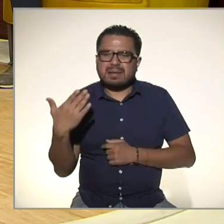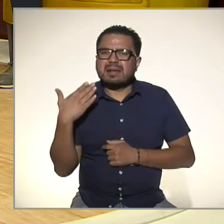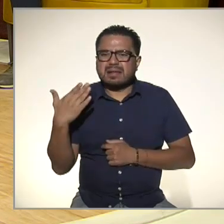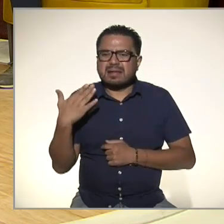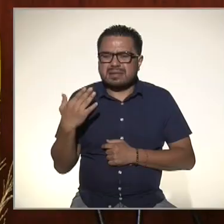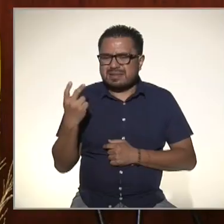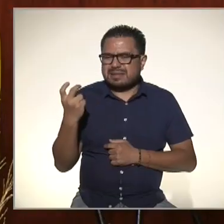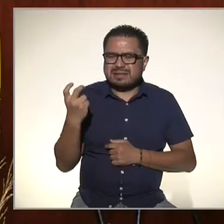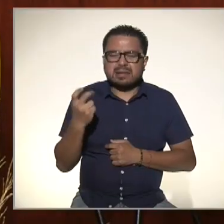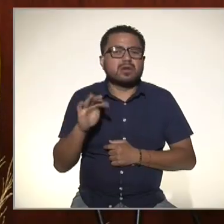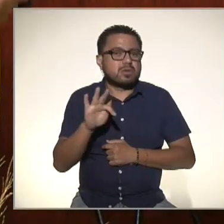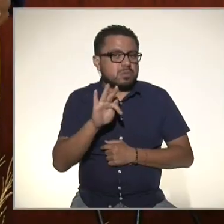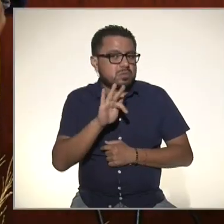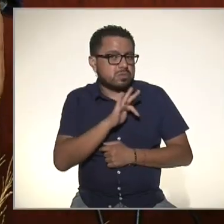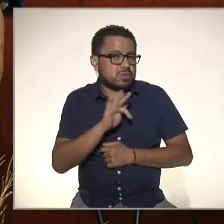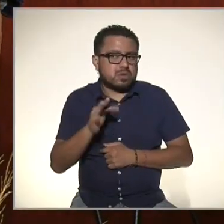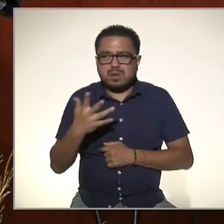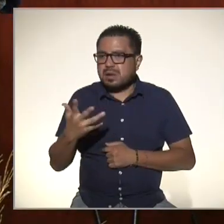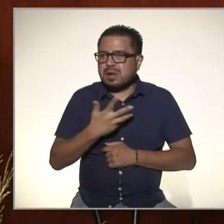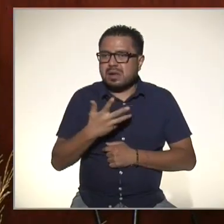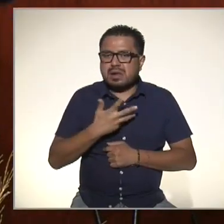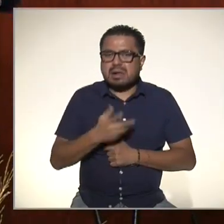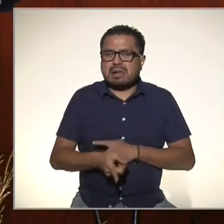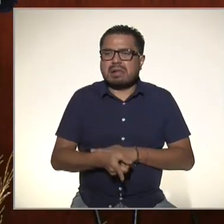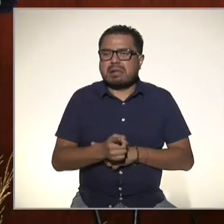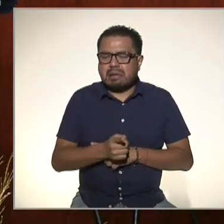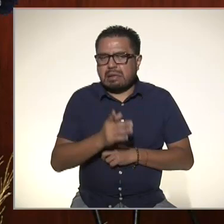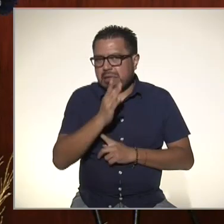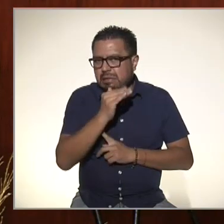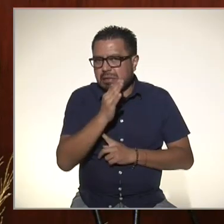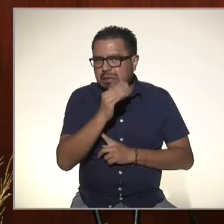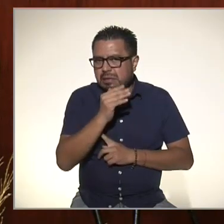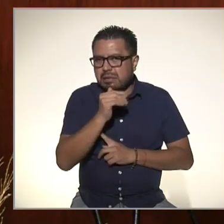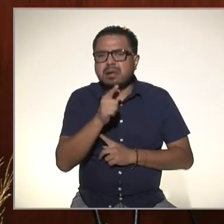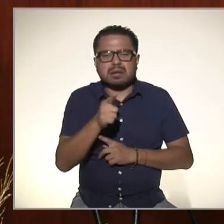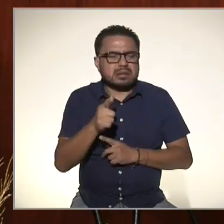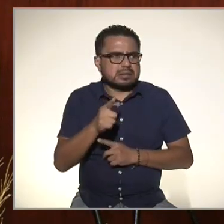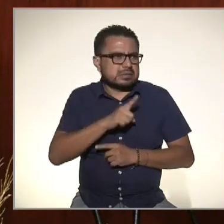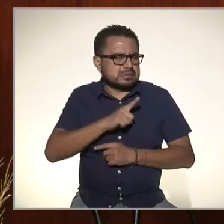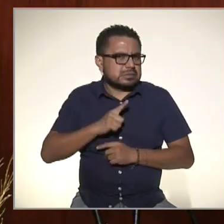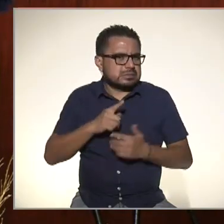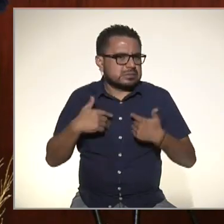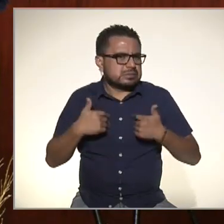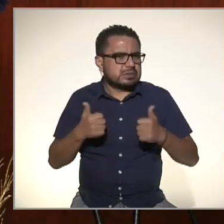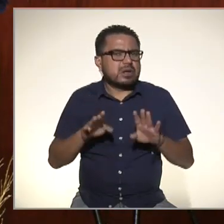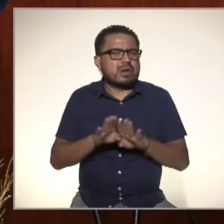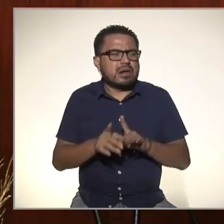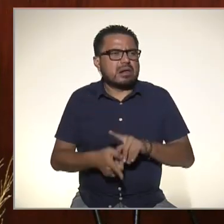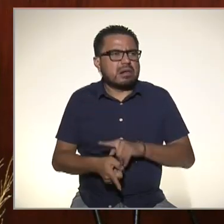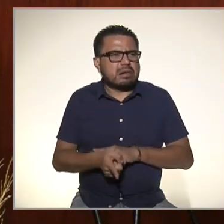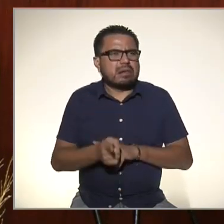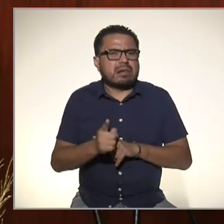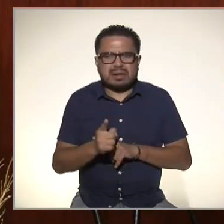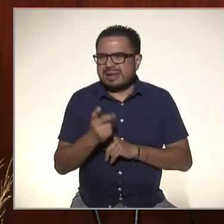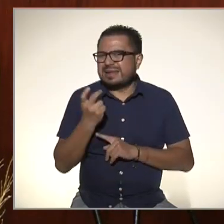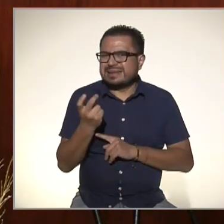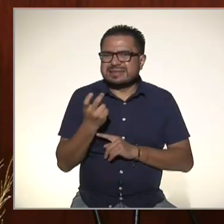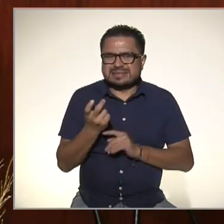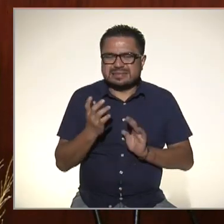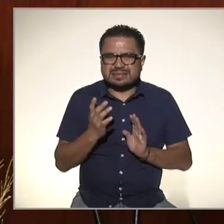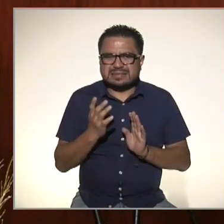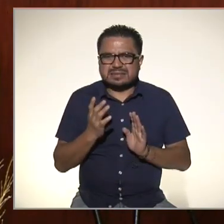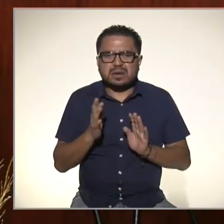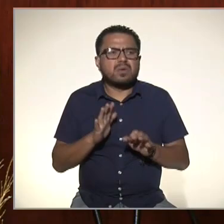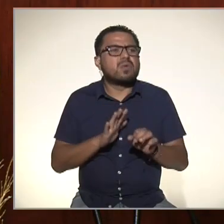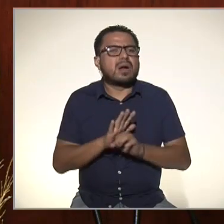momento, que podría tener ya alguna disfunción y entiéndase nuevamente como disfunción en este sentido